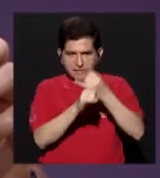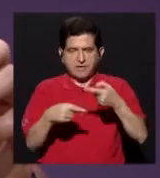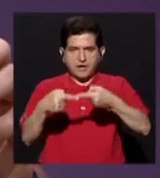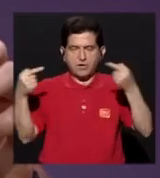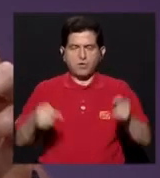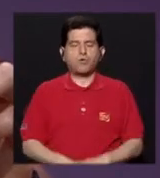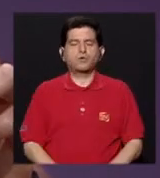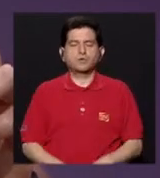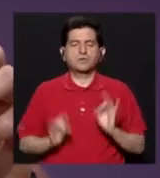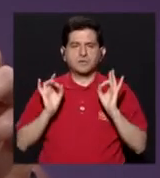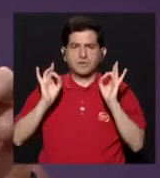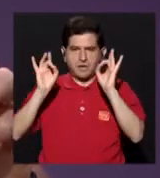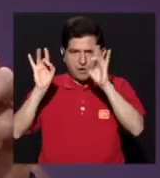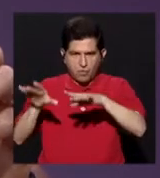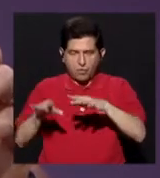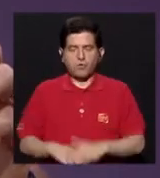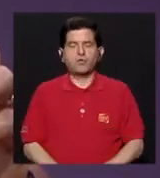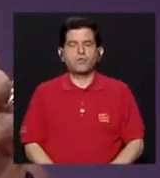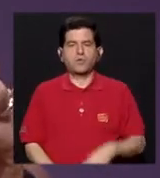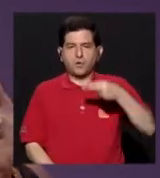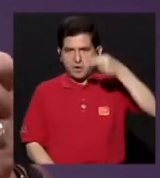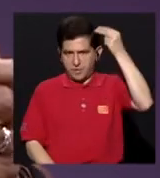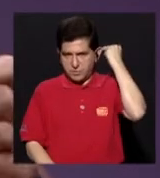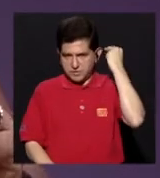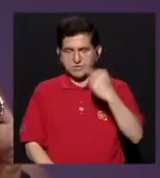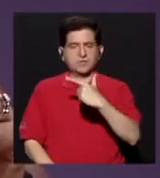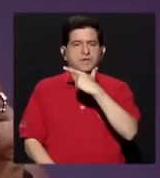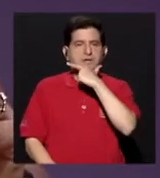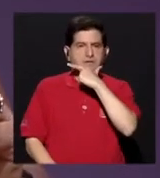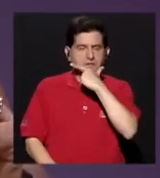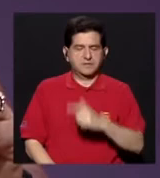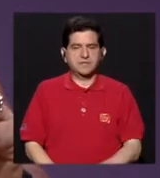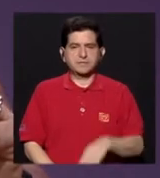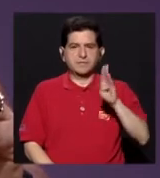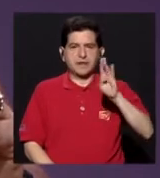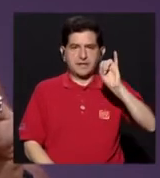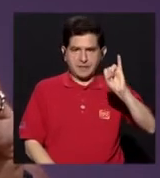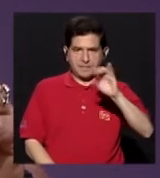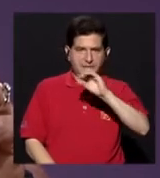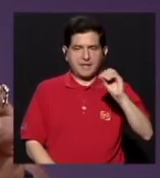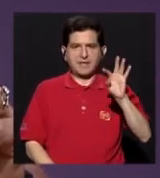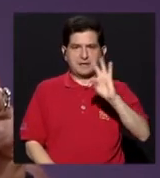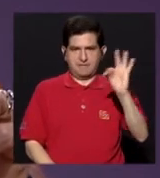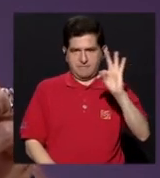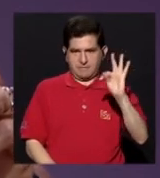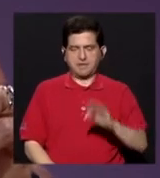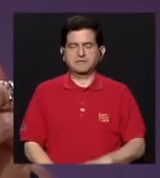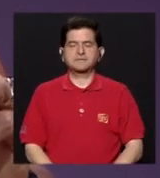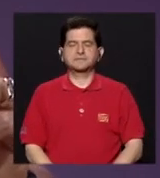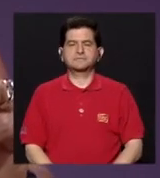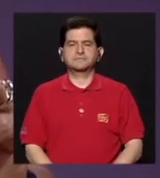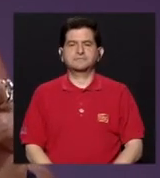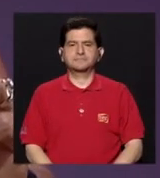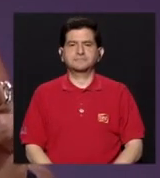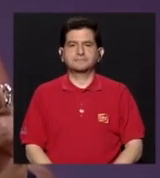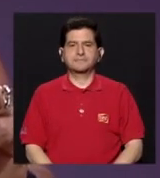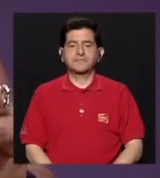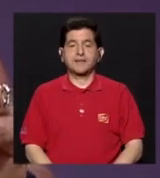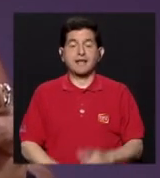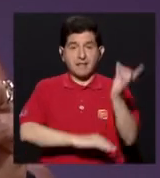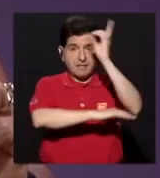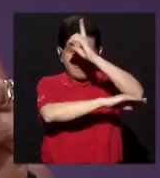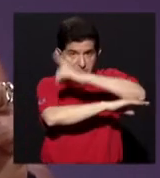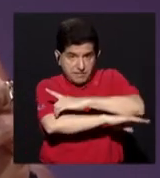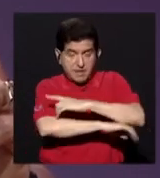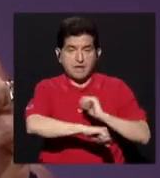Homofobia, Lesbofobia, Transfobia, Bifobia y además la Intersex y Queer. Una fecha